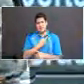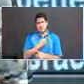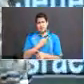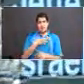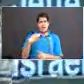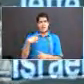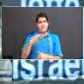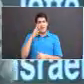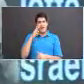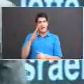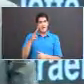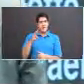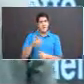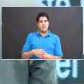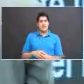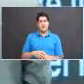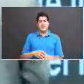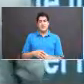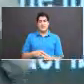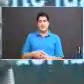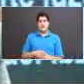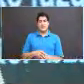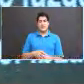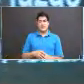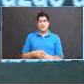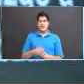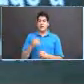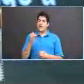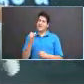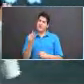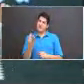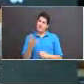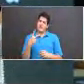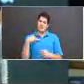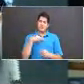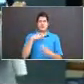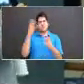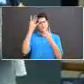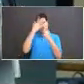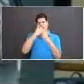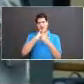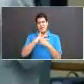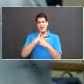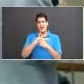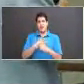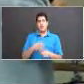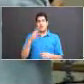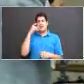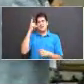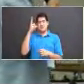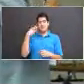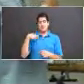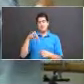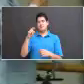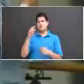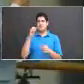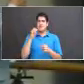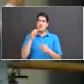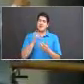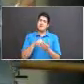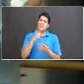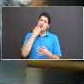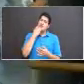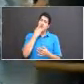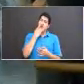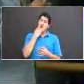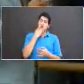para ver si cuánto le habremos fallado, Señor, y pedirle perdón en este momento. Y si